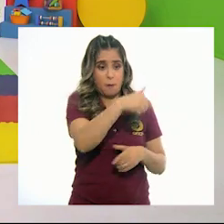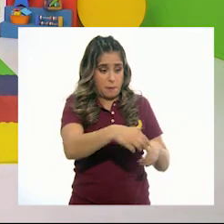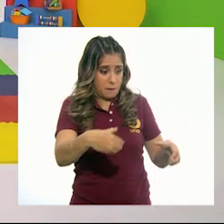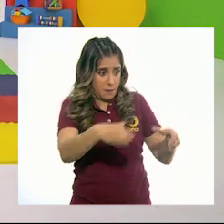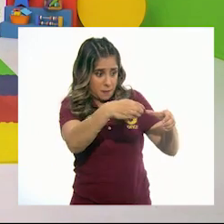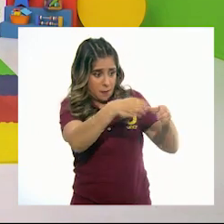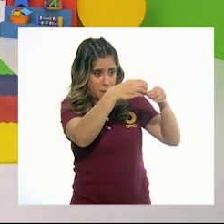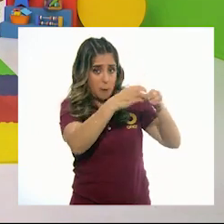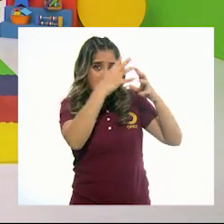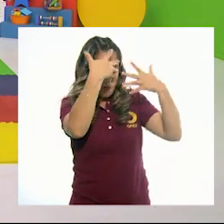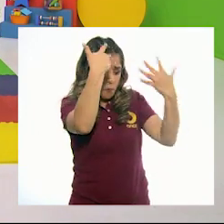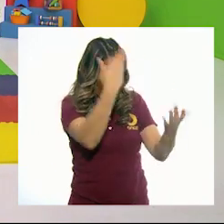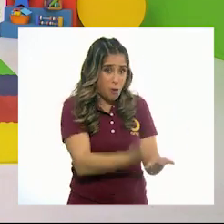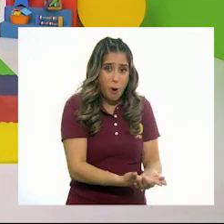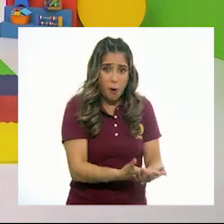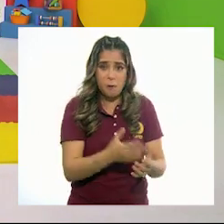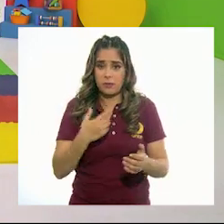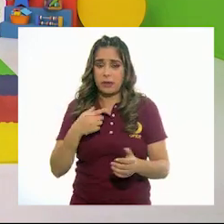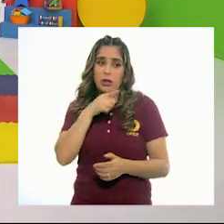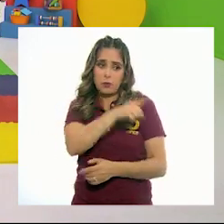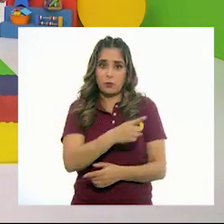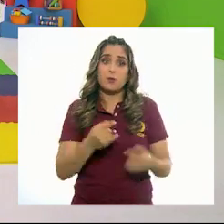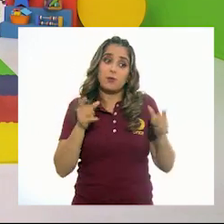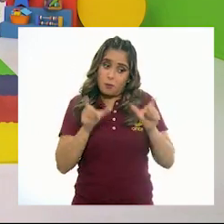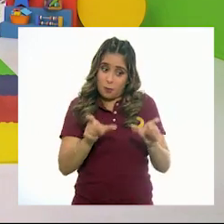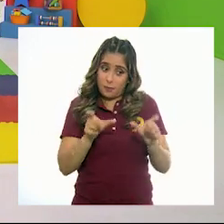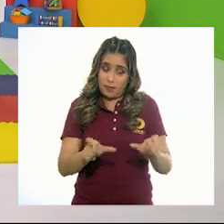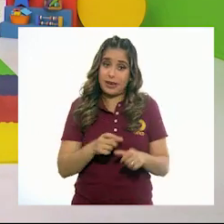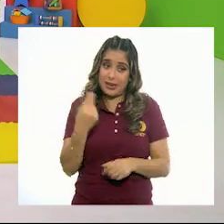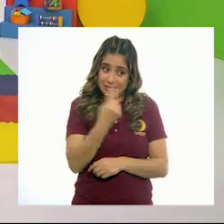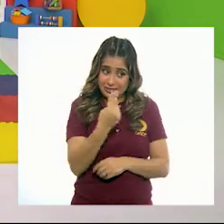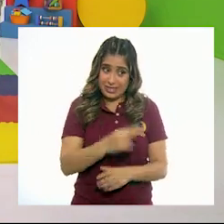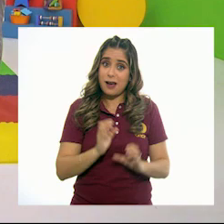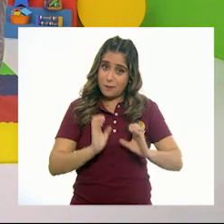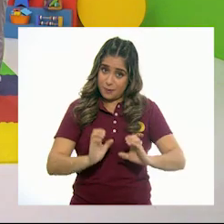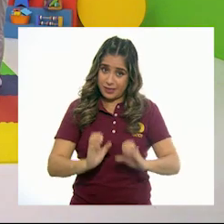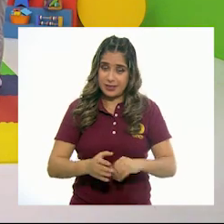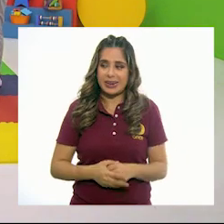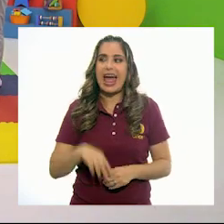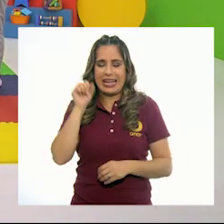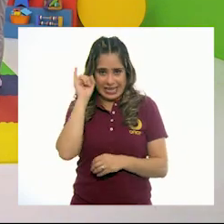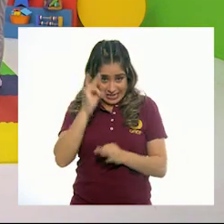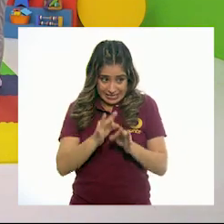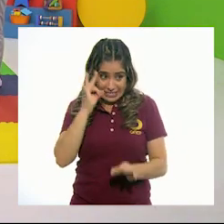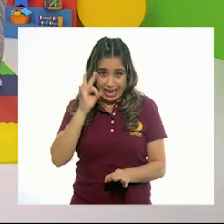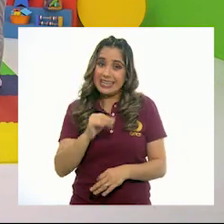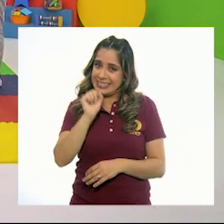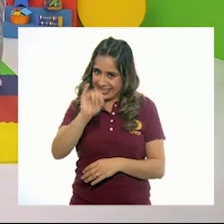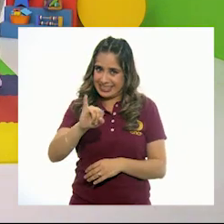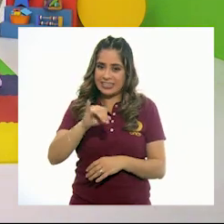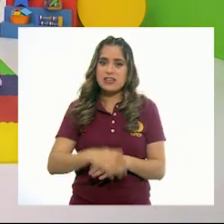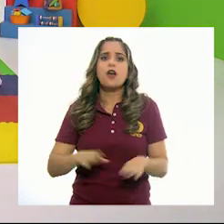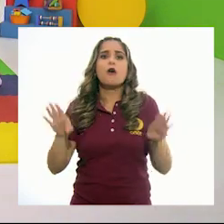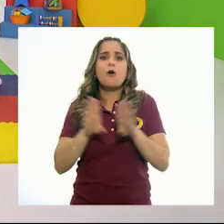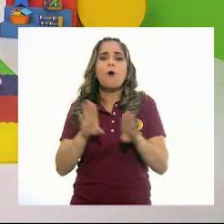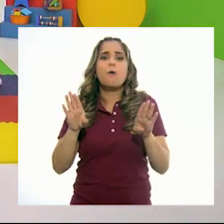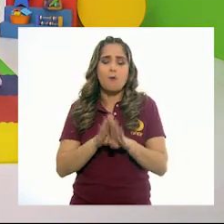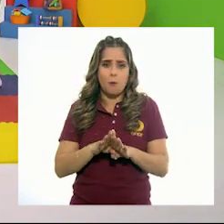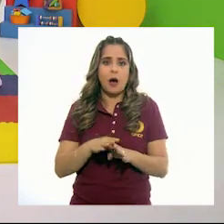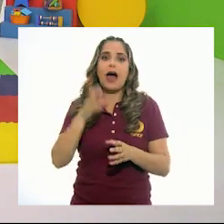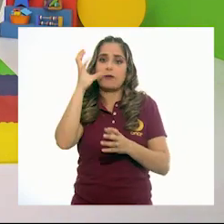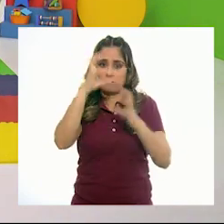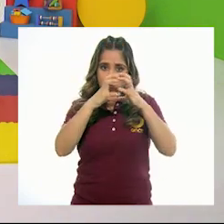vikingo. ¿Qué? Exacto, lo vas a tener que proteger. ¿Están listos? Sí. ¿Cómo lo vamos a tener que derribar? Con